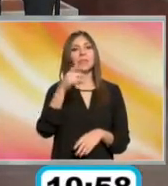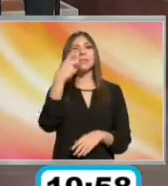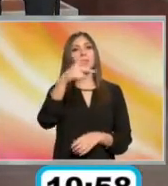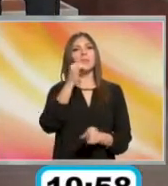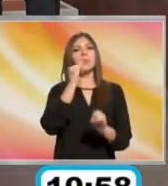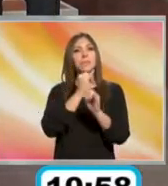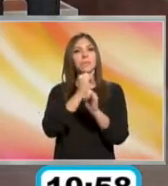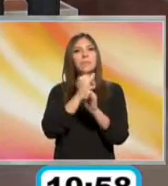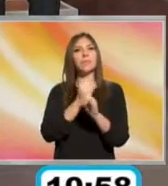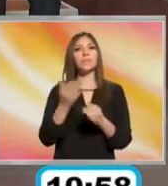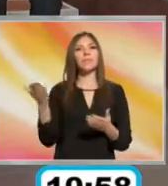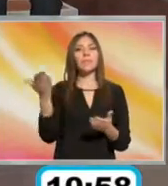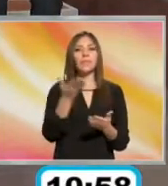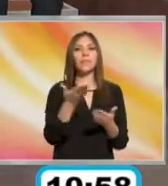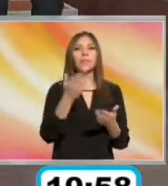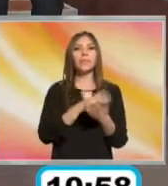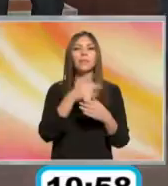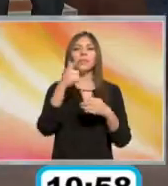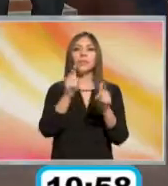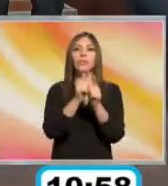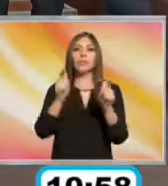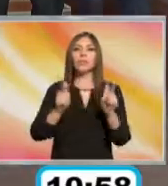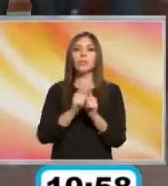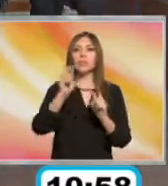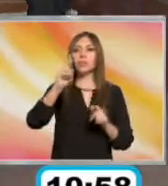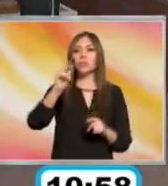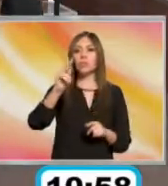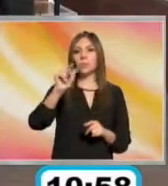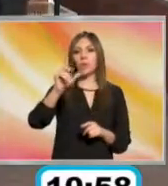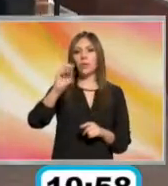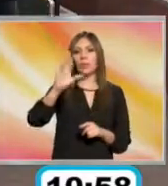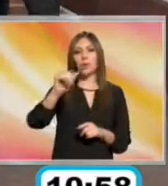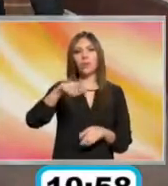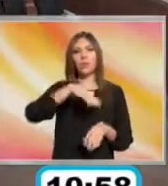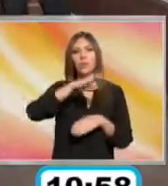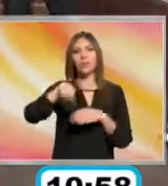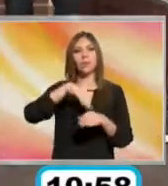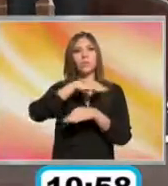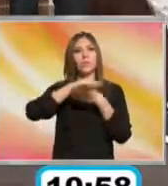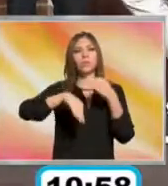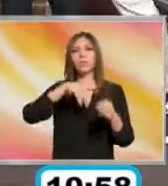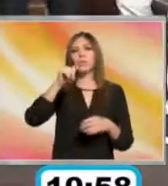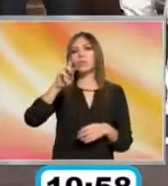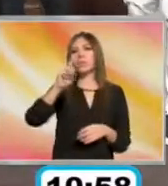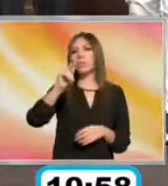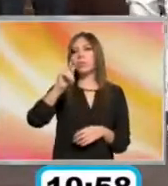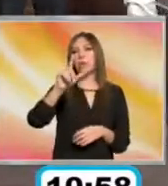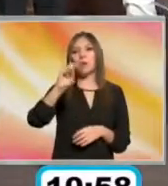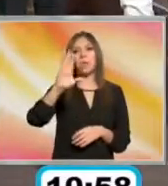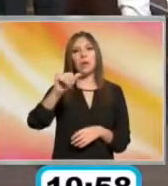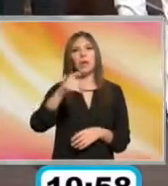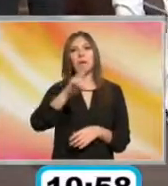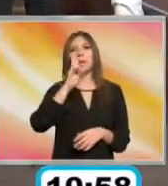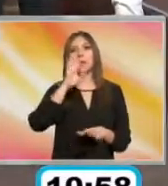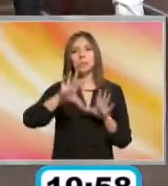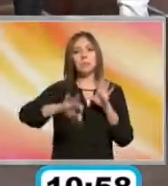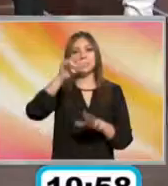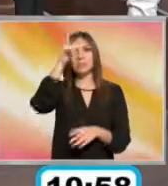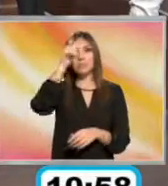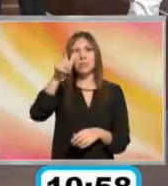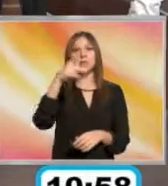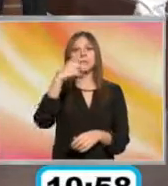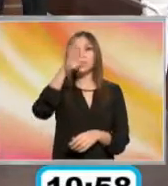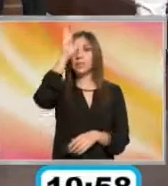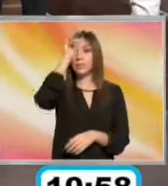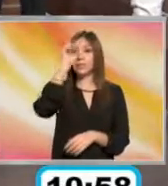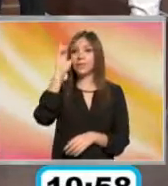sociales. Sí, adelante en las redes de sociales. la Tropa Loca. Le ponen ahí en el buscador de cualquier red social la Tropa Loca. Y ahí los encontramos. Y ahí nos encontramos. Acuérdense,